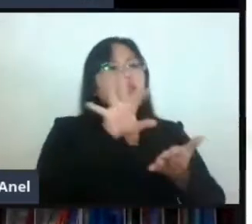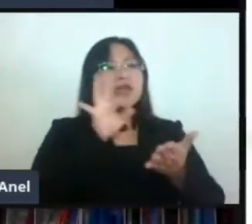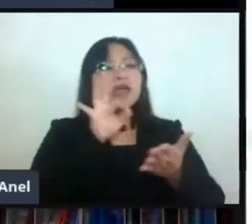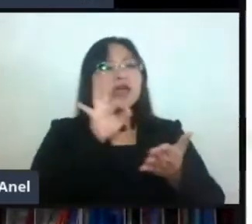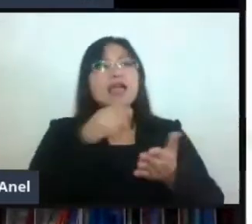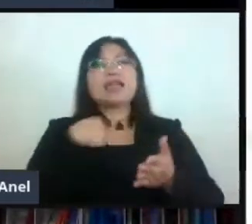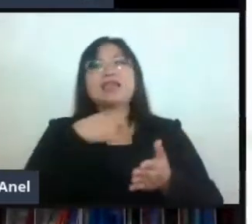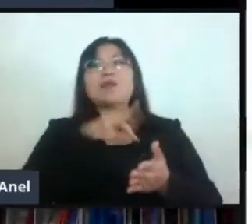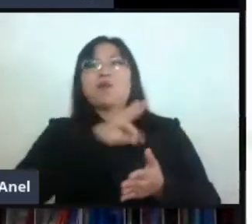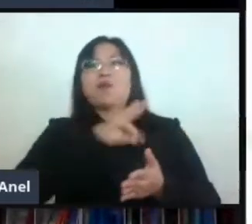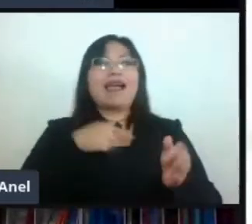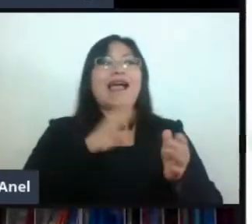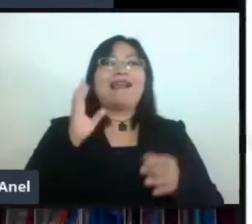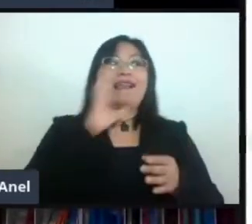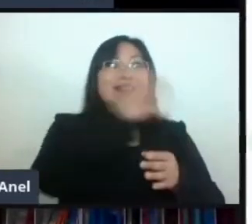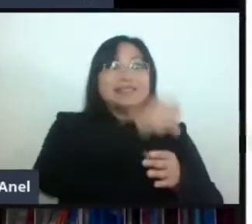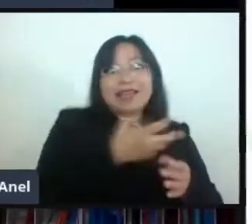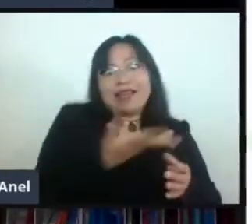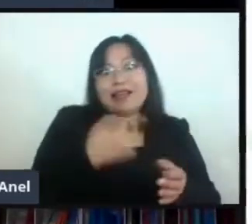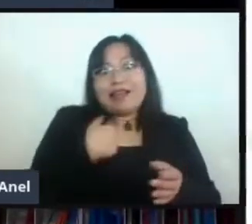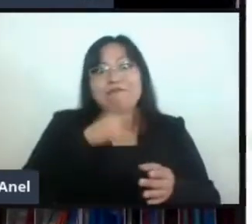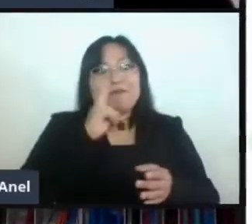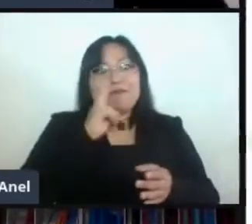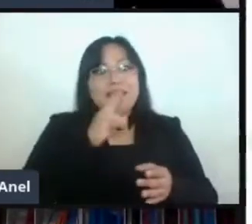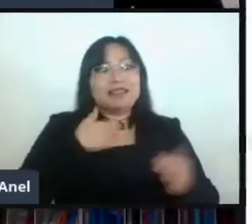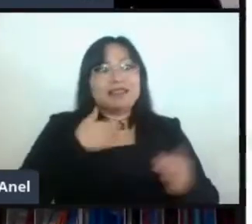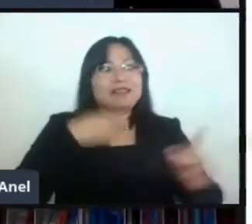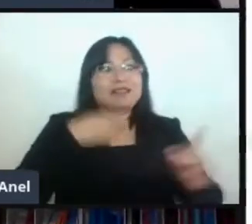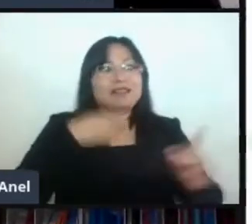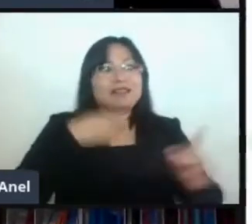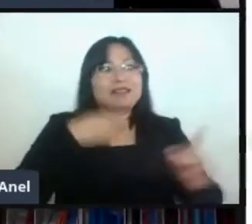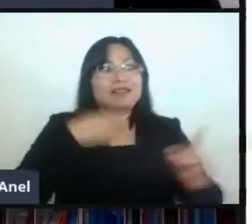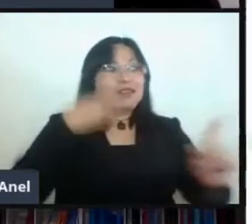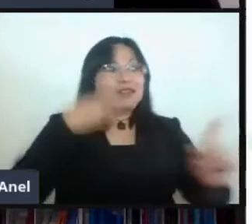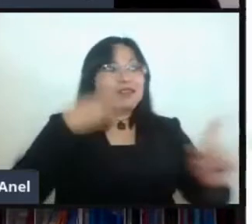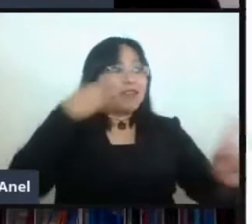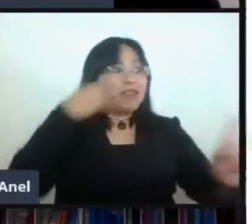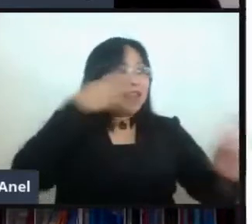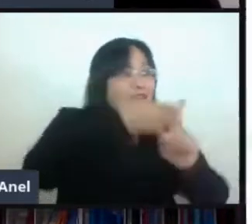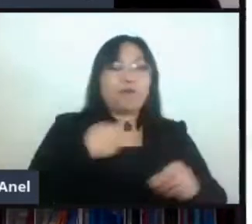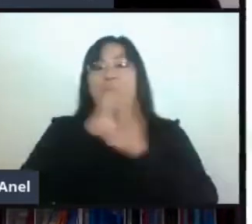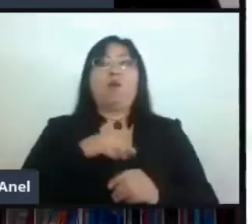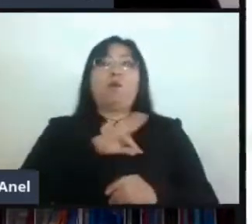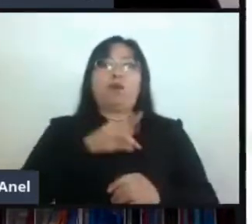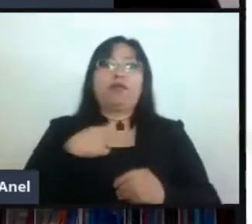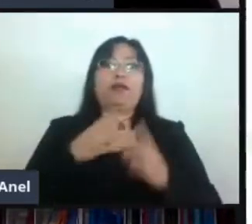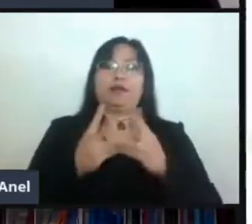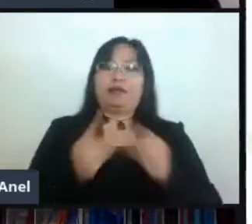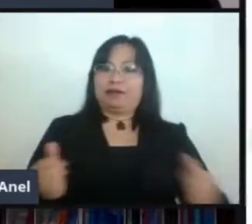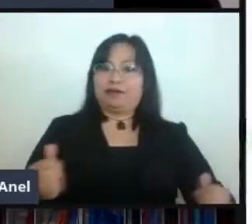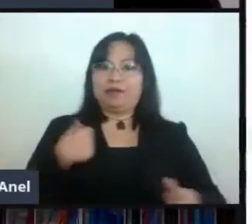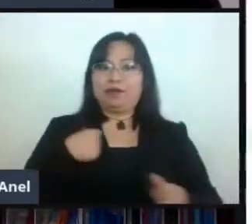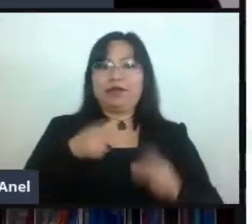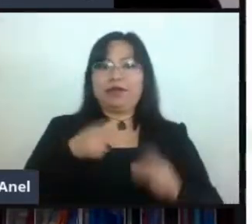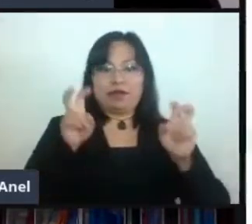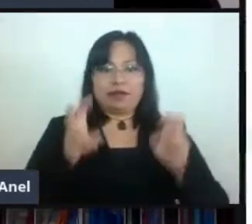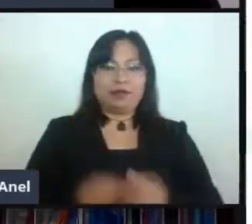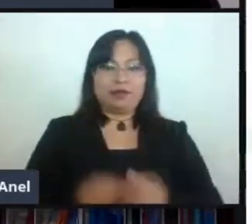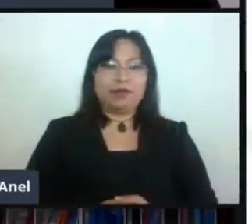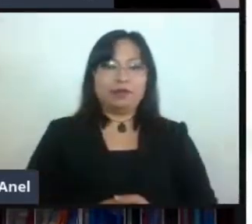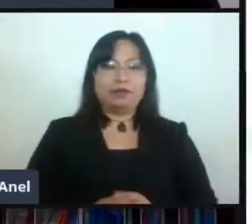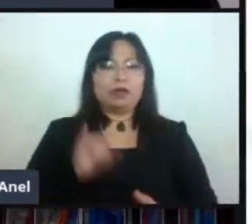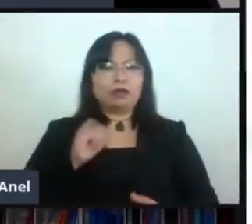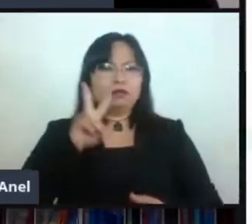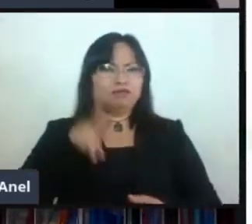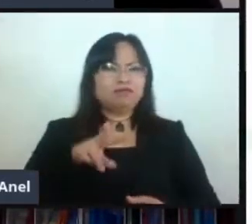Entonces, no podemos evaluar como si no pasara nada, Carlos. Hay inequidad en el acceso en nuestra región, eso es